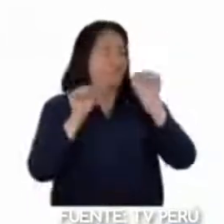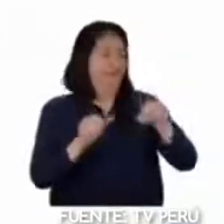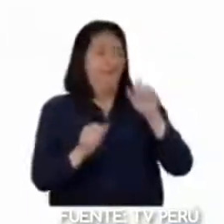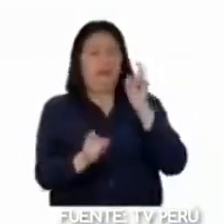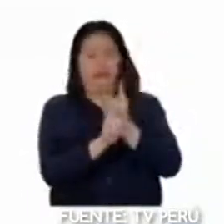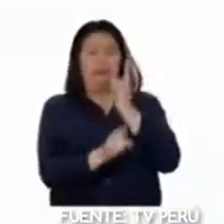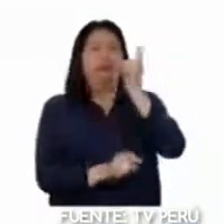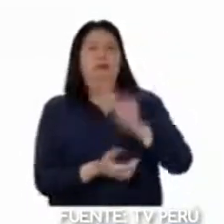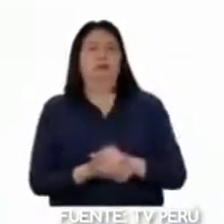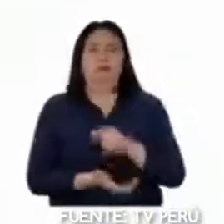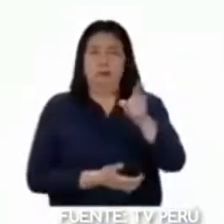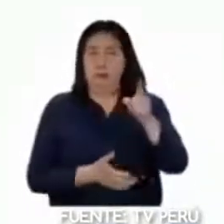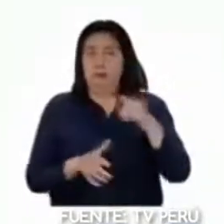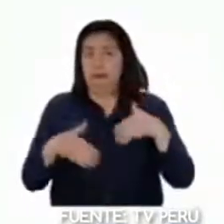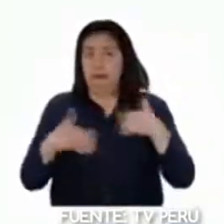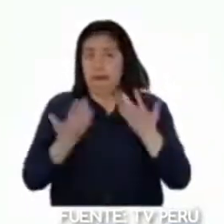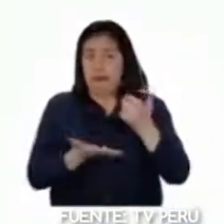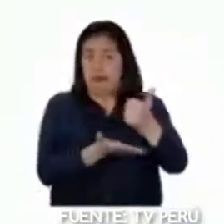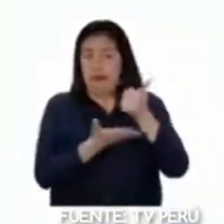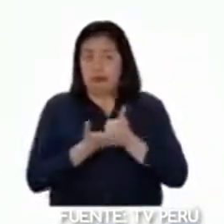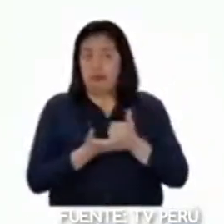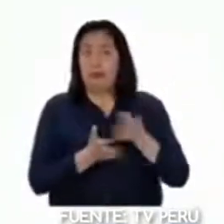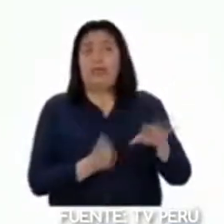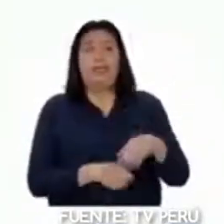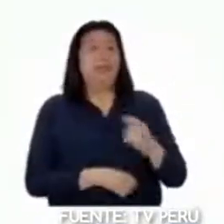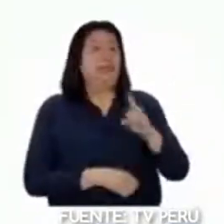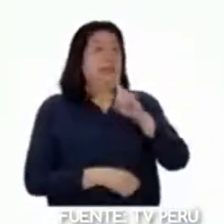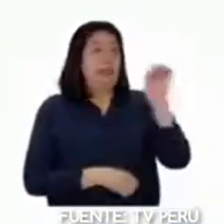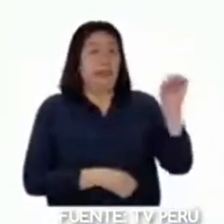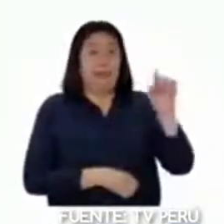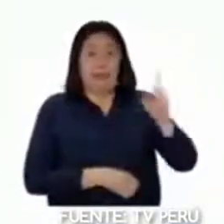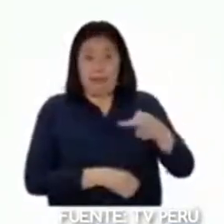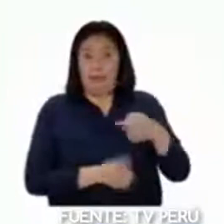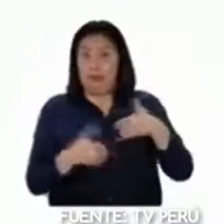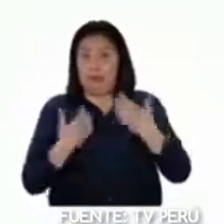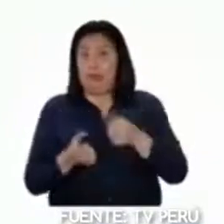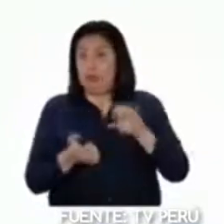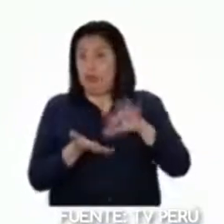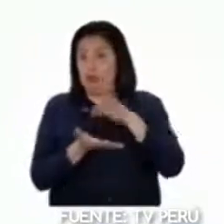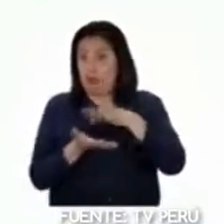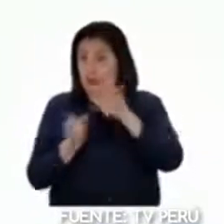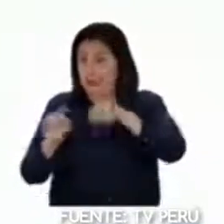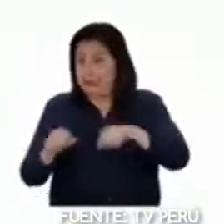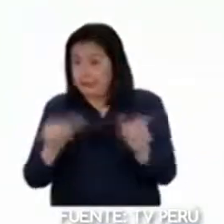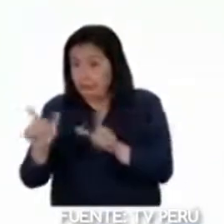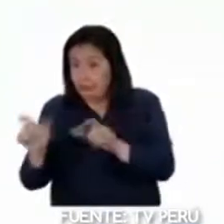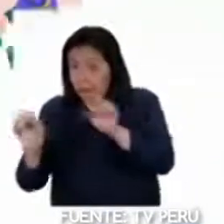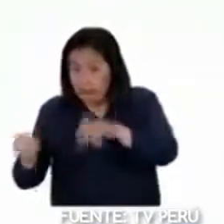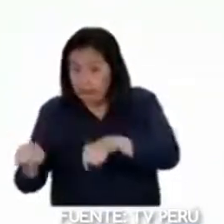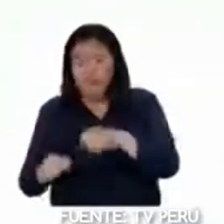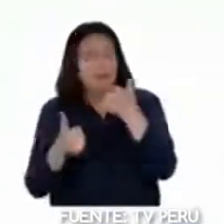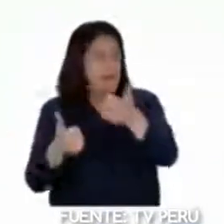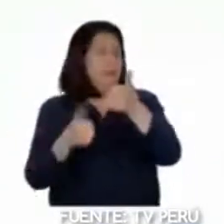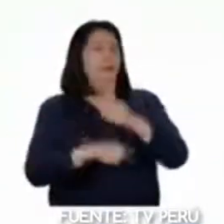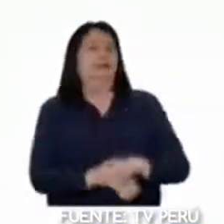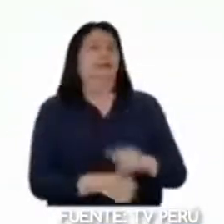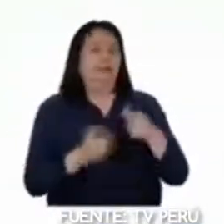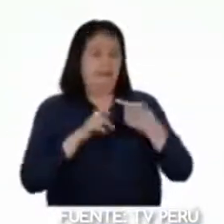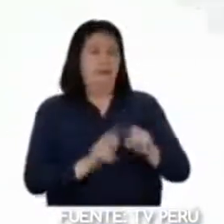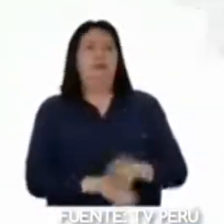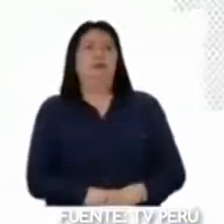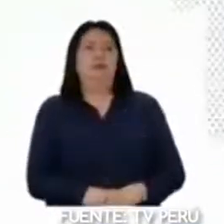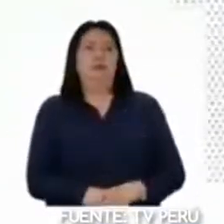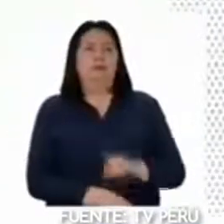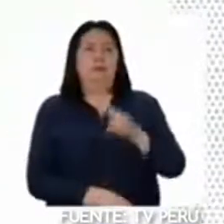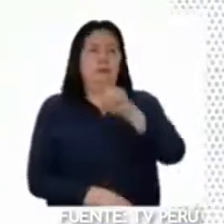¡Exacto! ¿Podrían chicas y chicos ayudarme a contar de 100.000 en 100.000? ¿Están listas y listos? ¡Sí! ¡Perfecto!